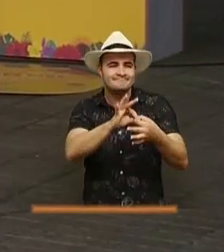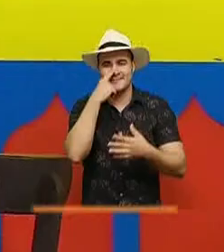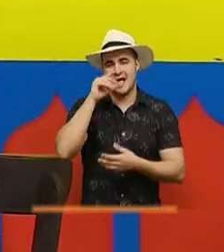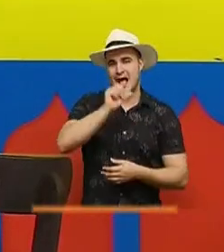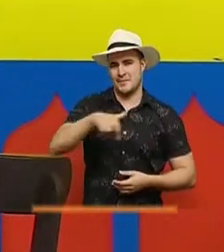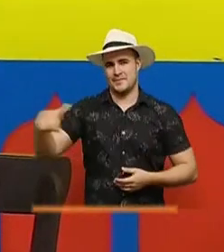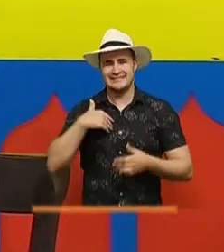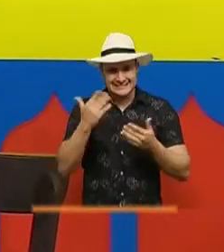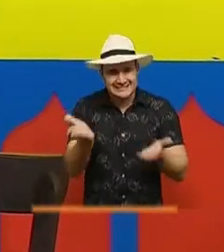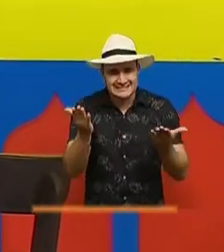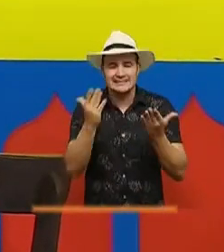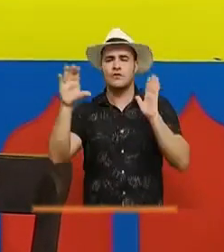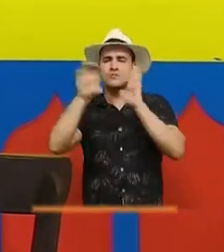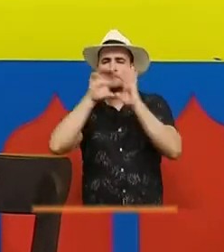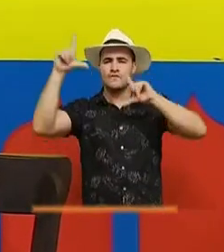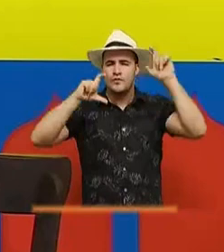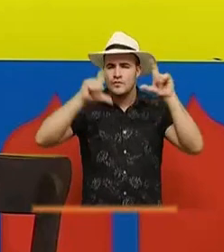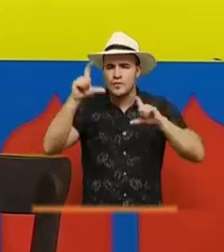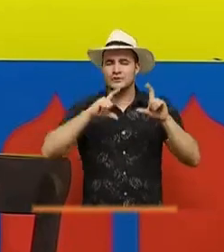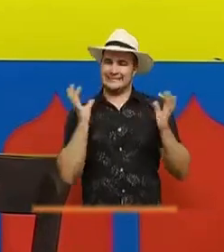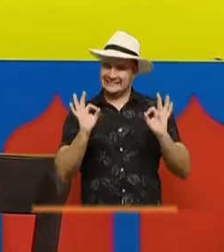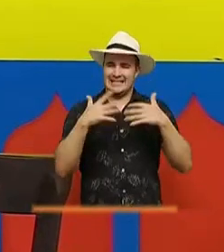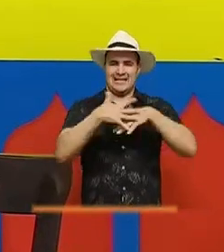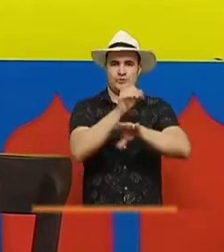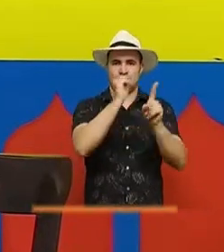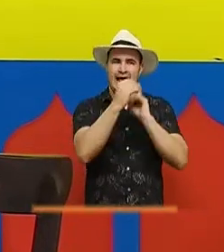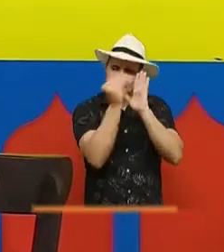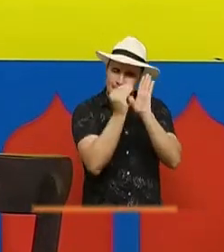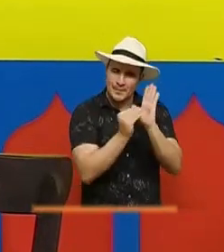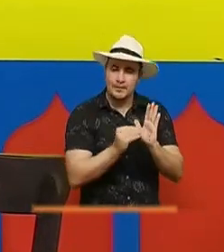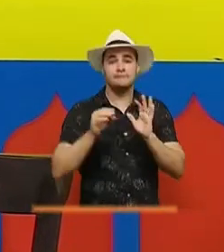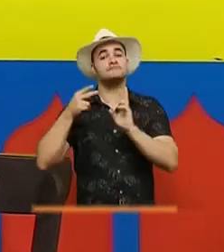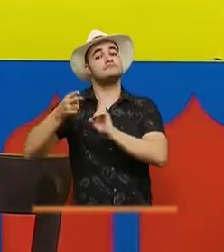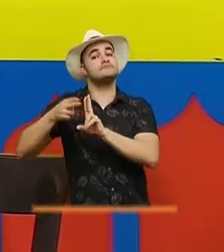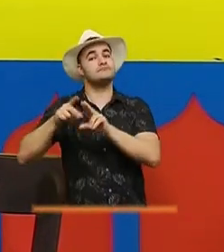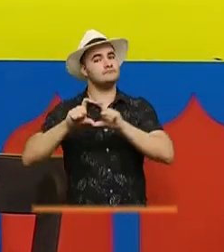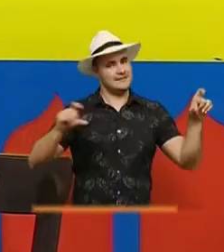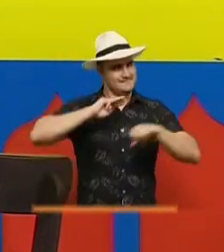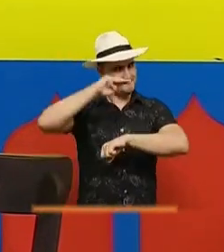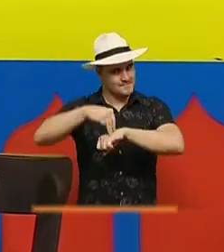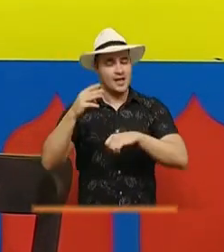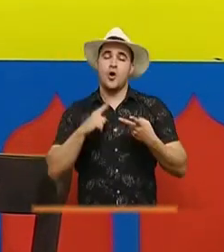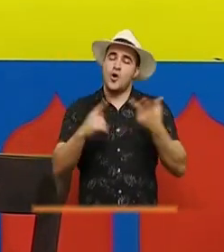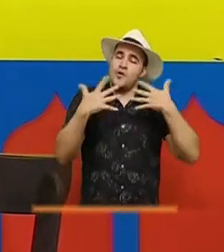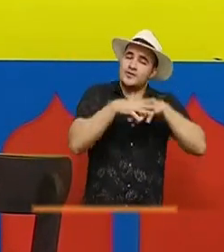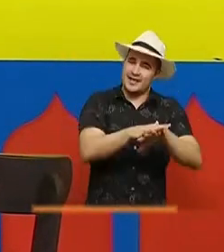quieran, a través de las redes sociales, nos etiqueten @Telemedellín, pero por supuesto también a las redes de nuestro